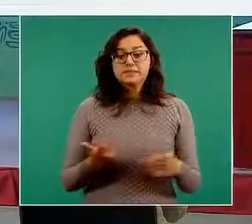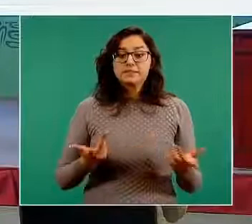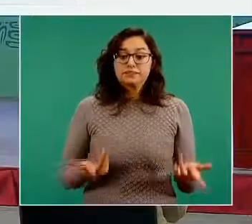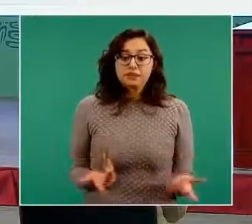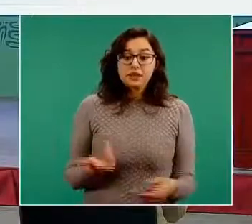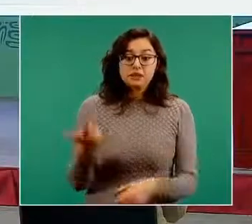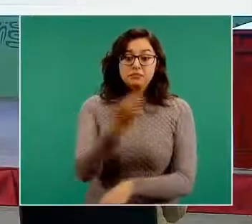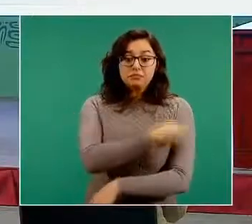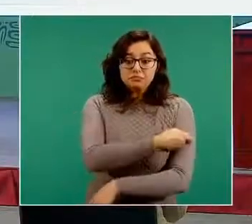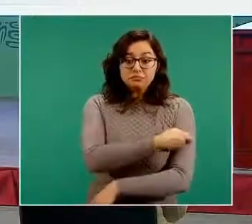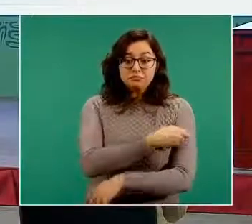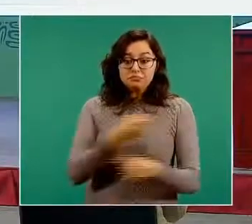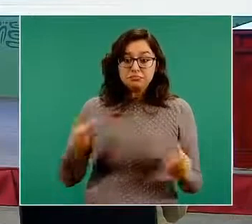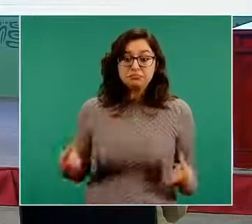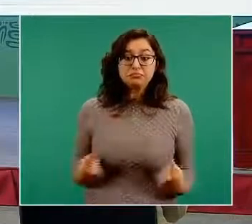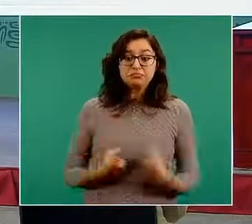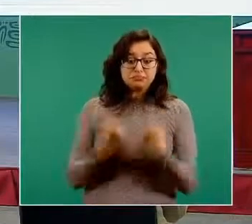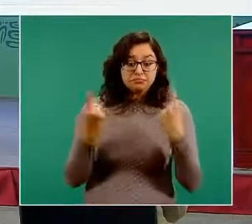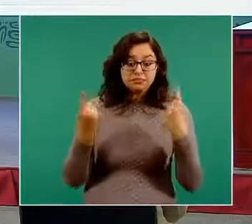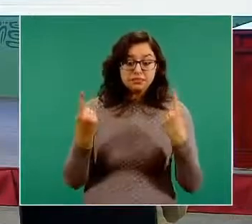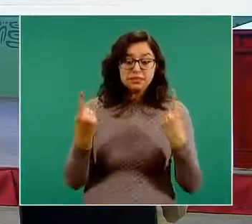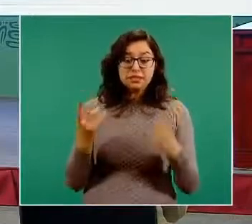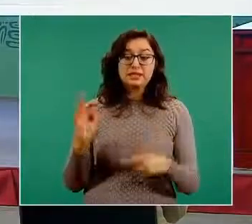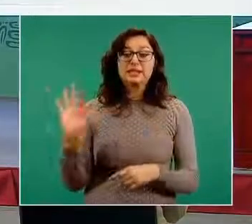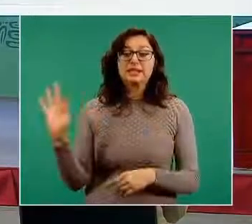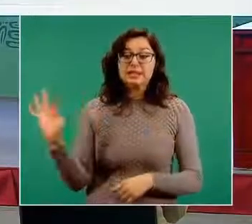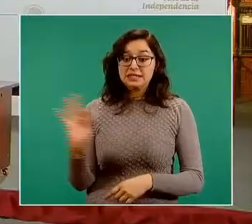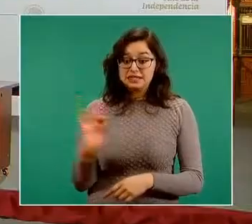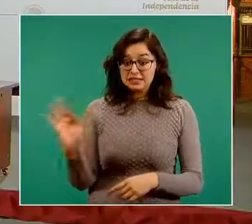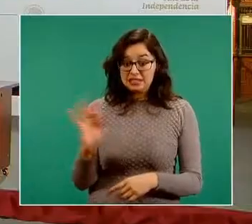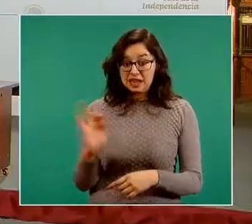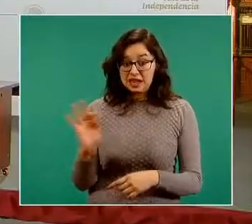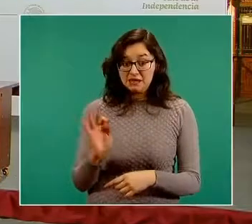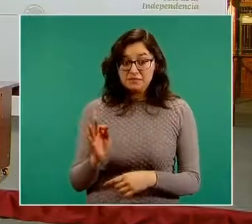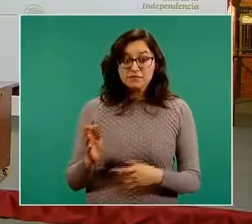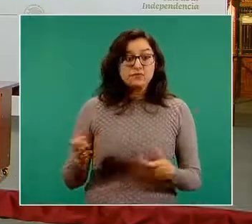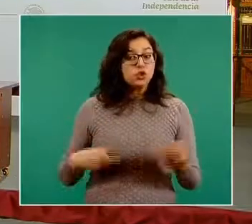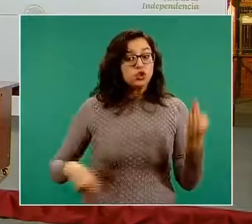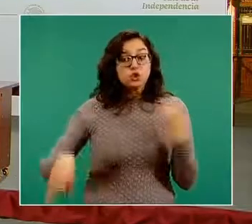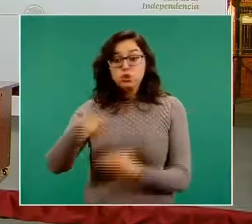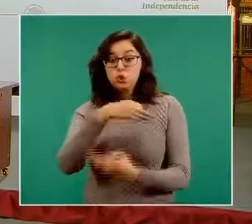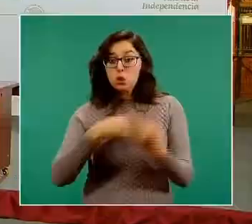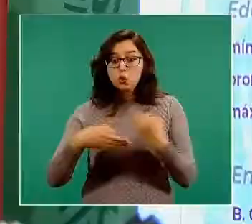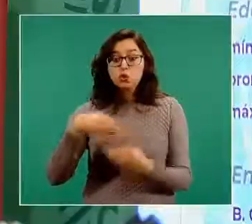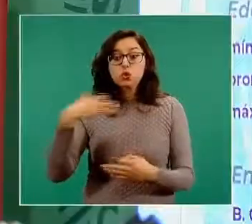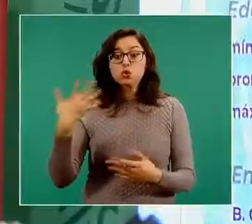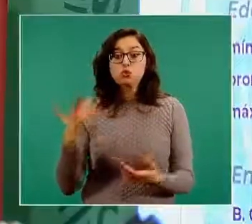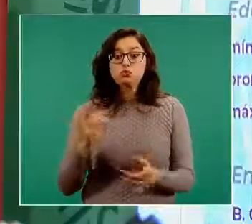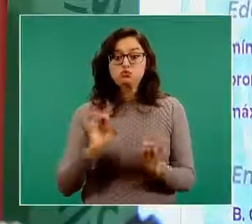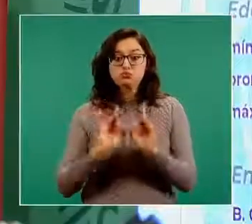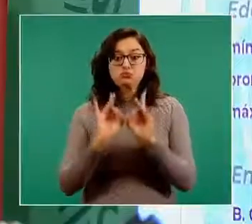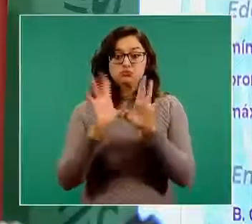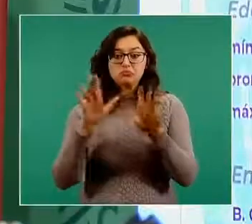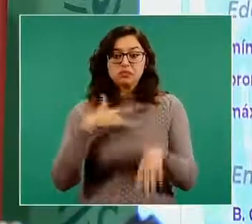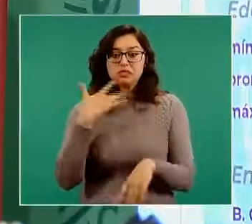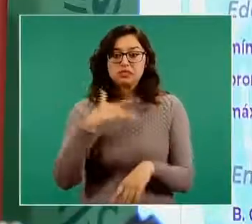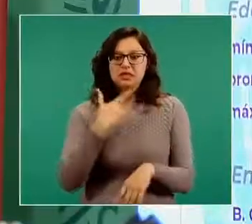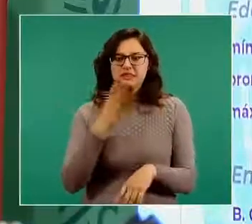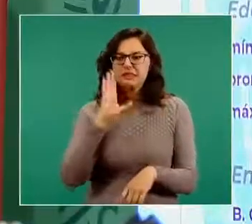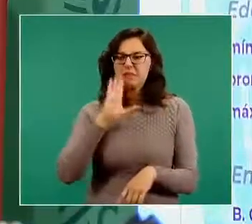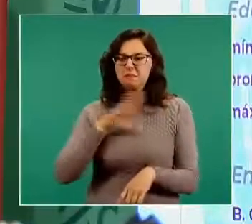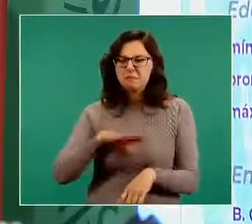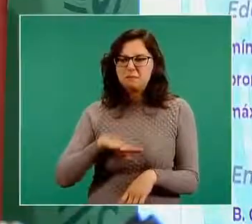supuestamente atribuibles a vacunación e inmunización incluye todos aquellos síntomas que presentan las personas al momento de recibir